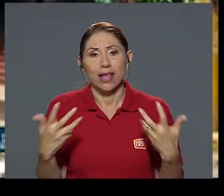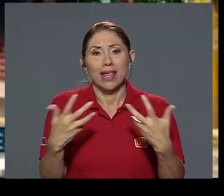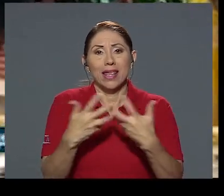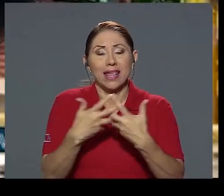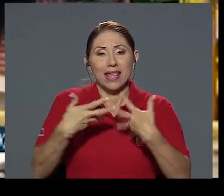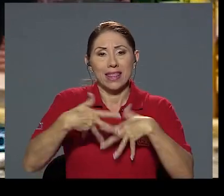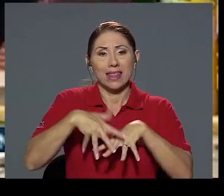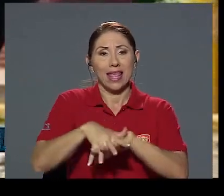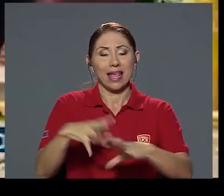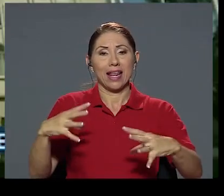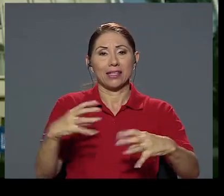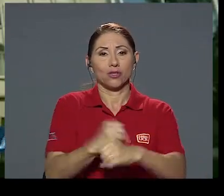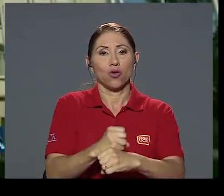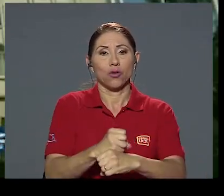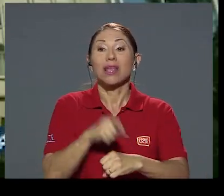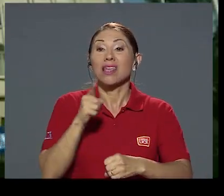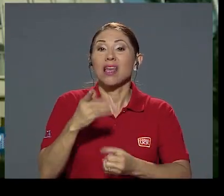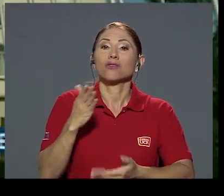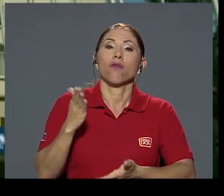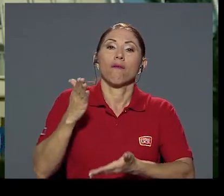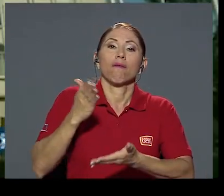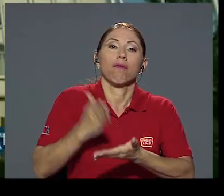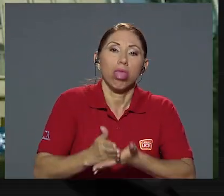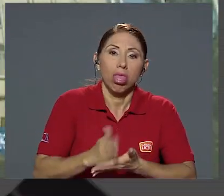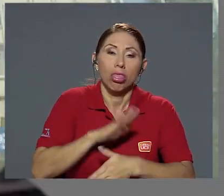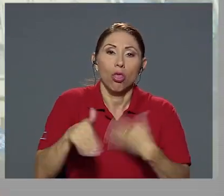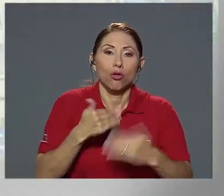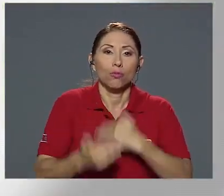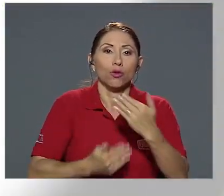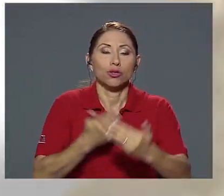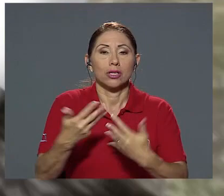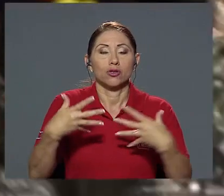frena, como siempre ha ocurrido, todos los procesos de integración centroamericana.